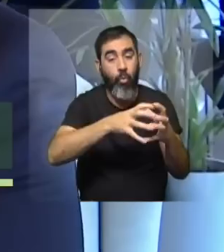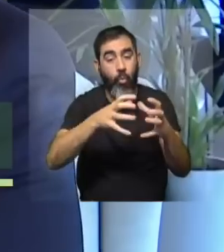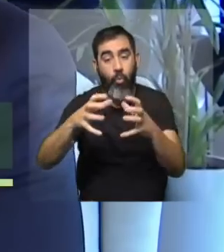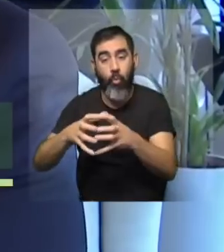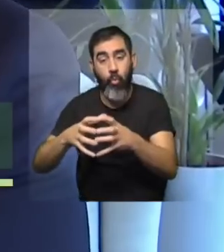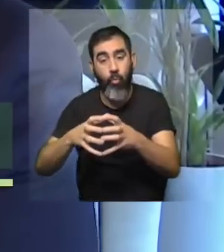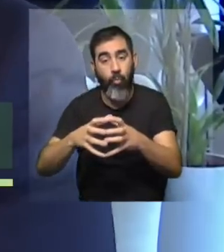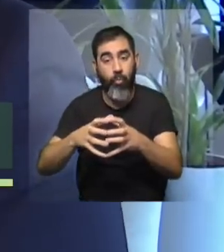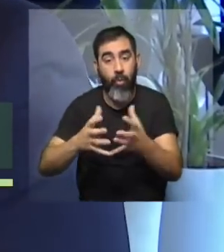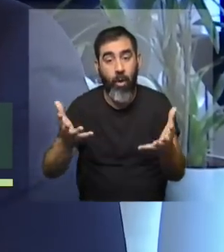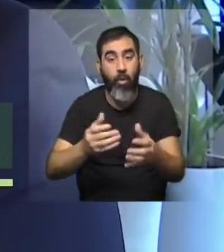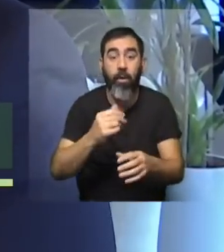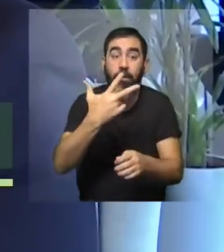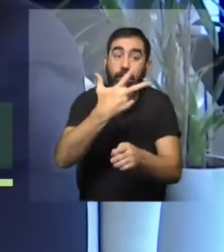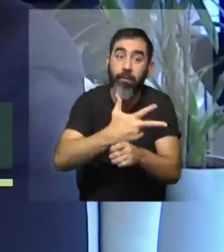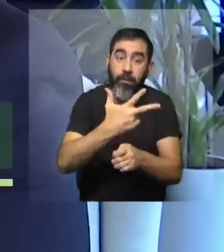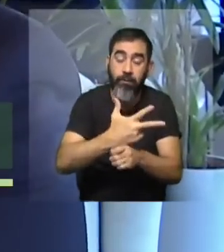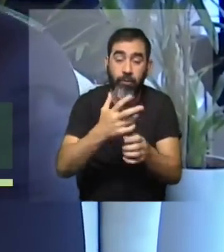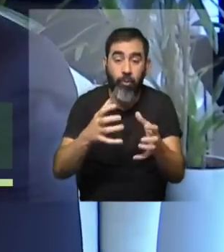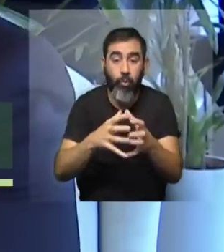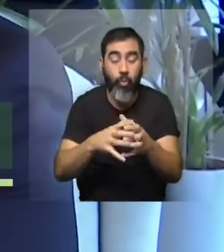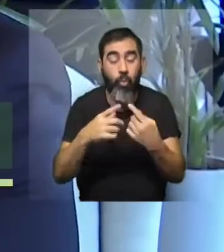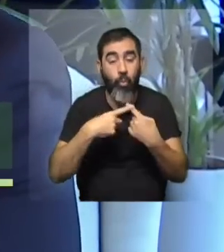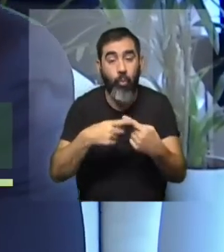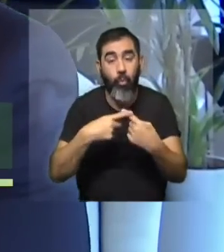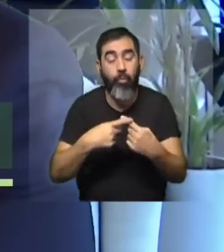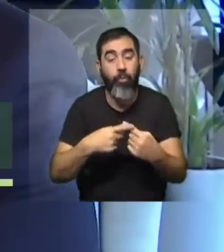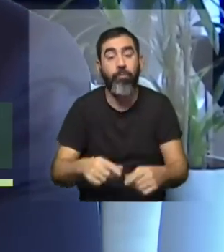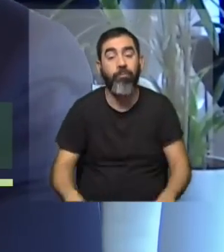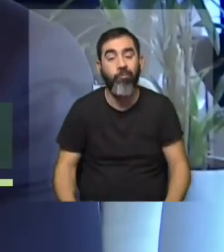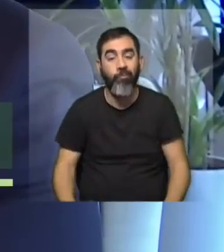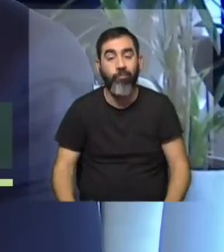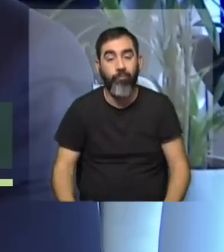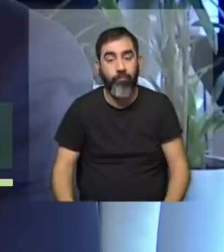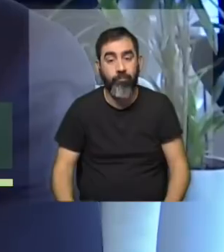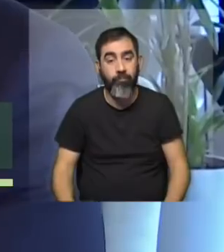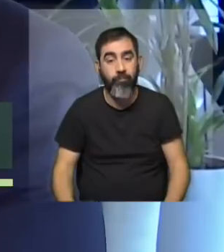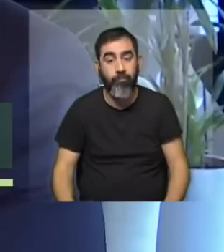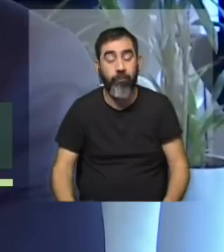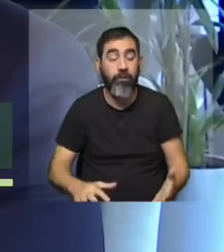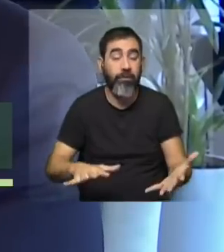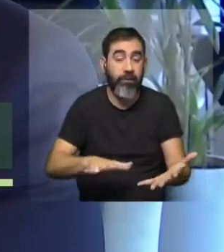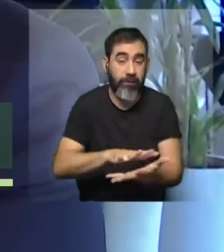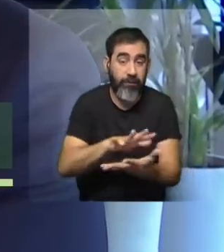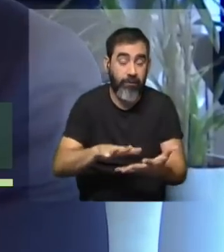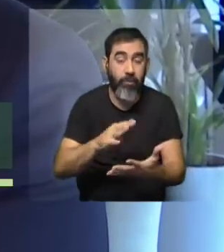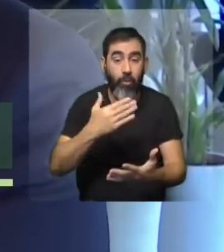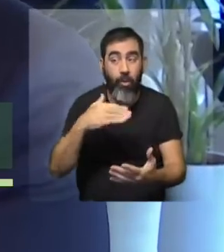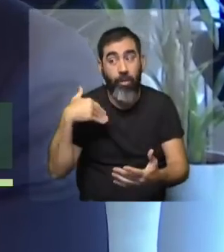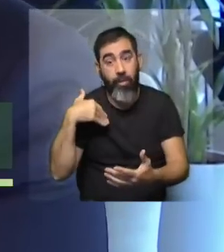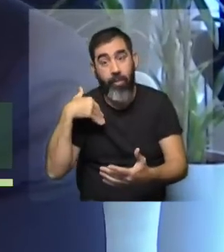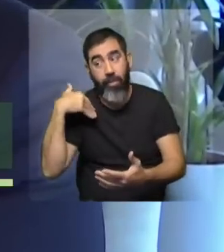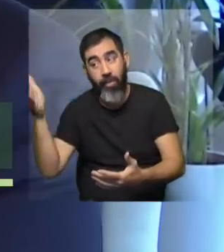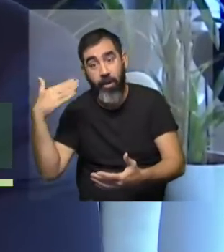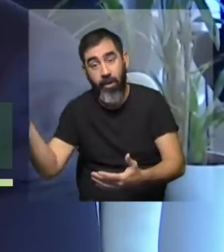se transformó y Hoy estamos en tercios en la discusión presidencial con un hecho llamativo que la ultraderecha